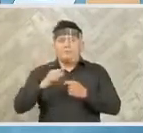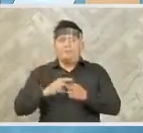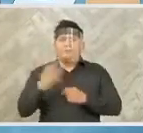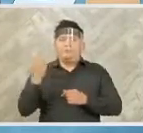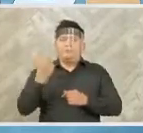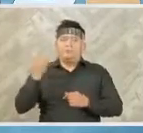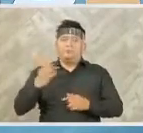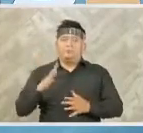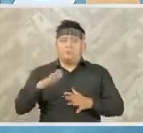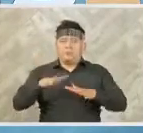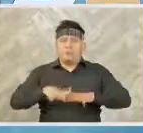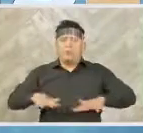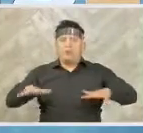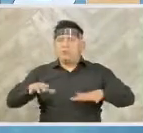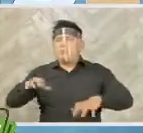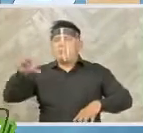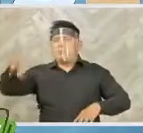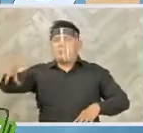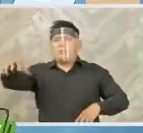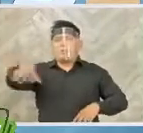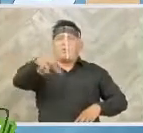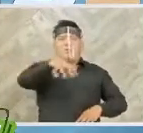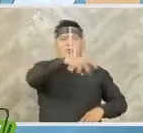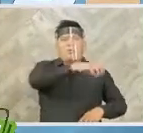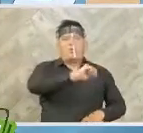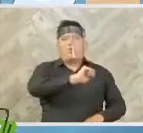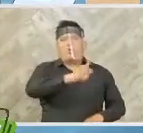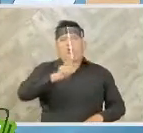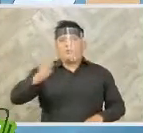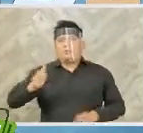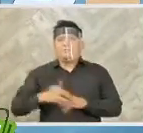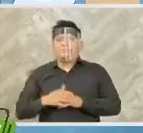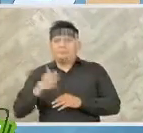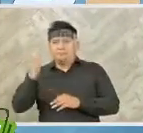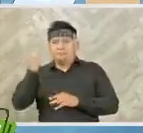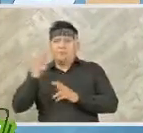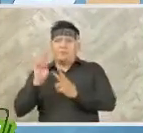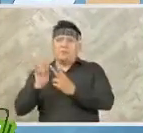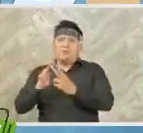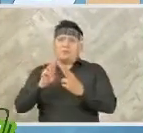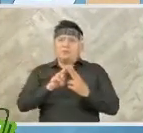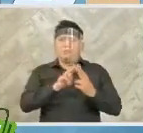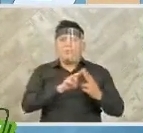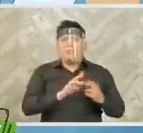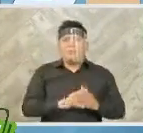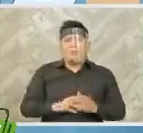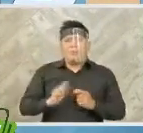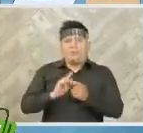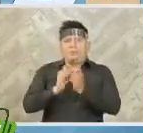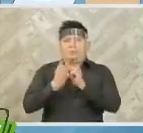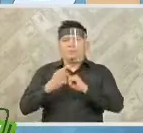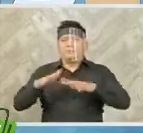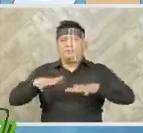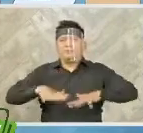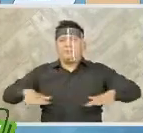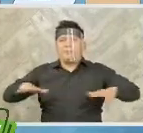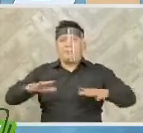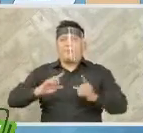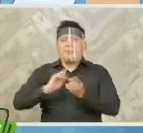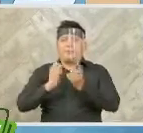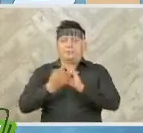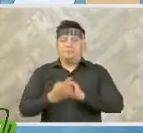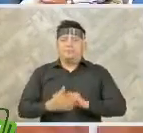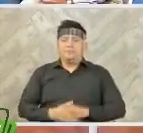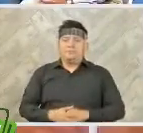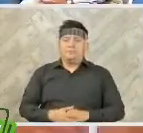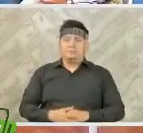replicarlos en los otros territorios de alta complejidad, repito, ya identificados en este proceso de transformación de entornos. Una de las